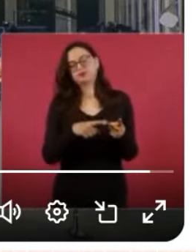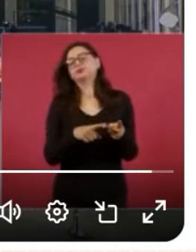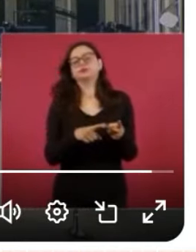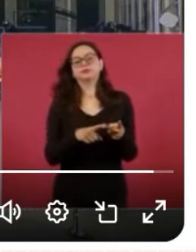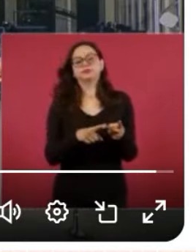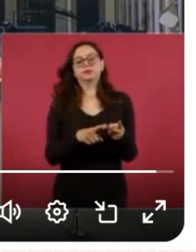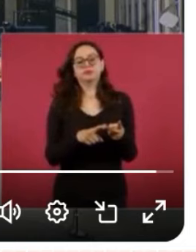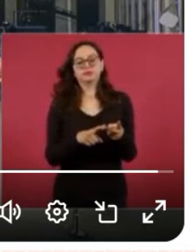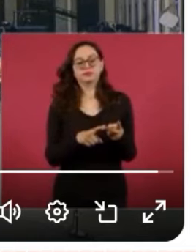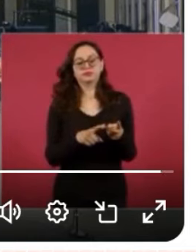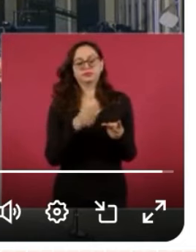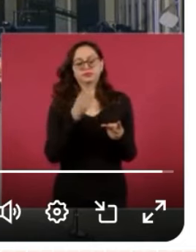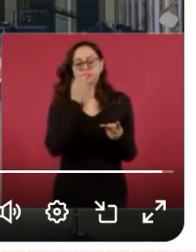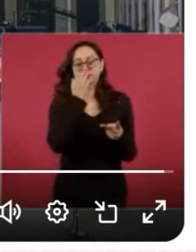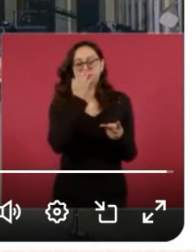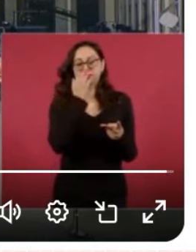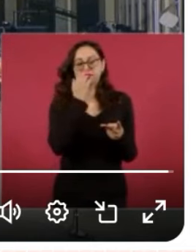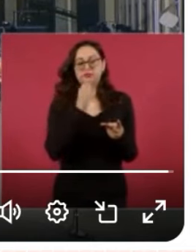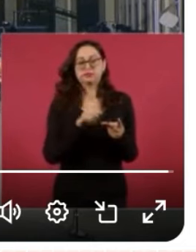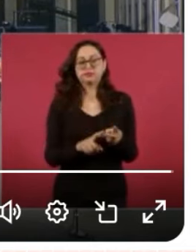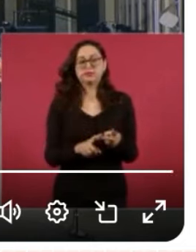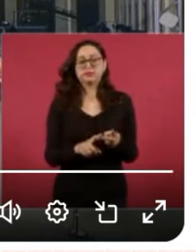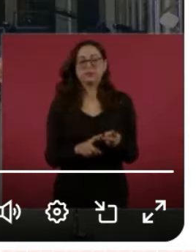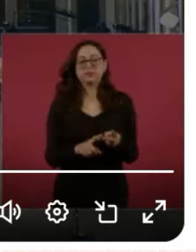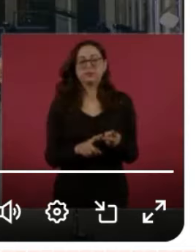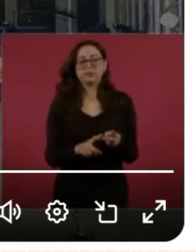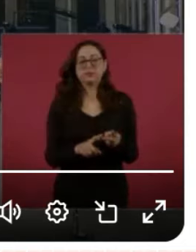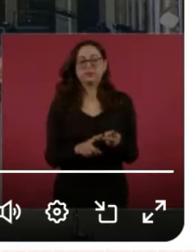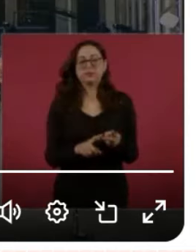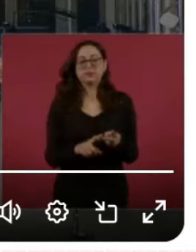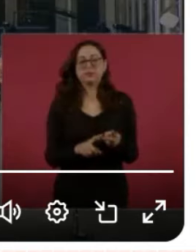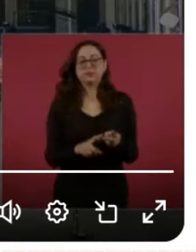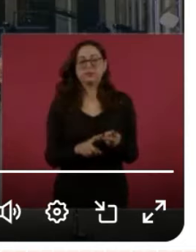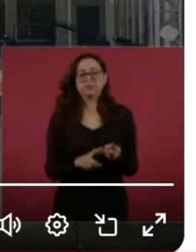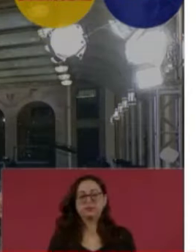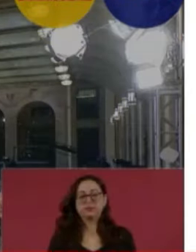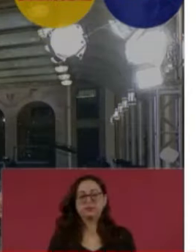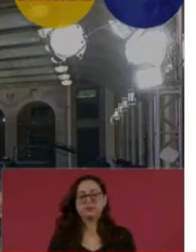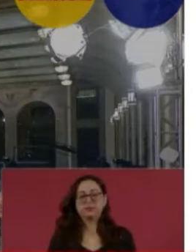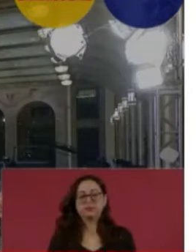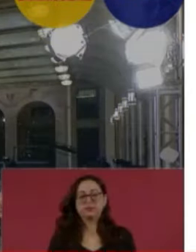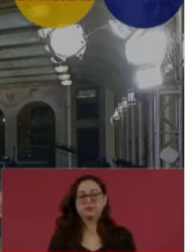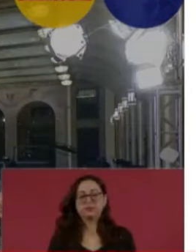¿cuánto hay en caja? Alrededor de 500 mil millones.